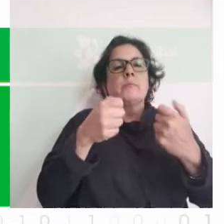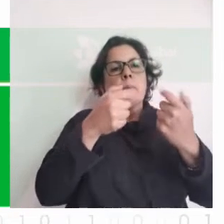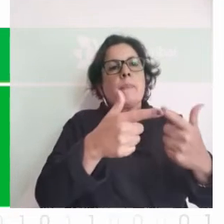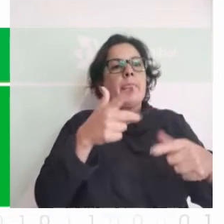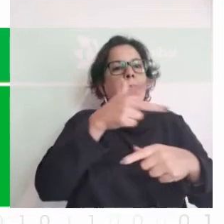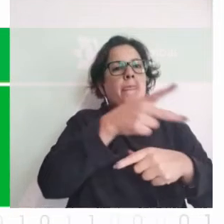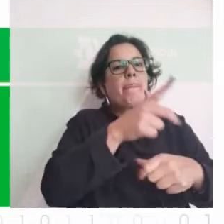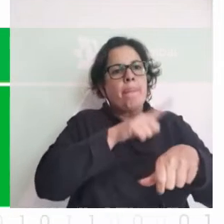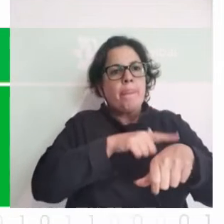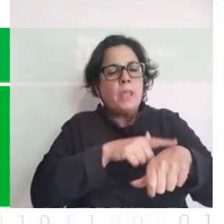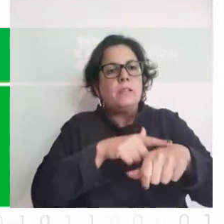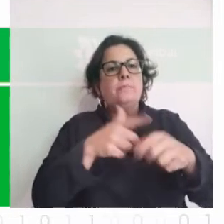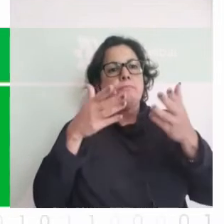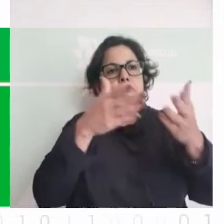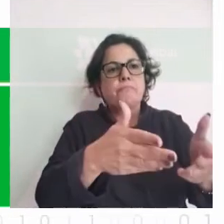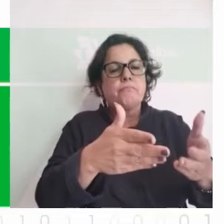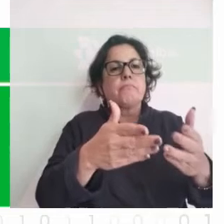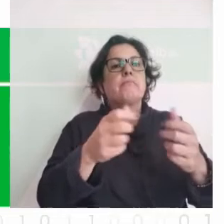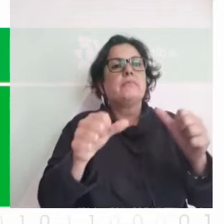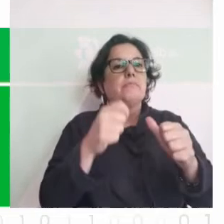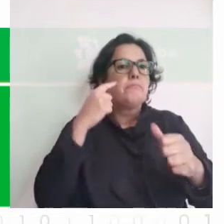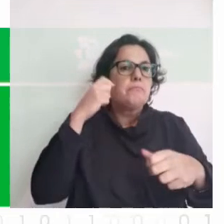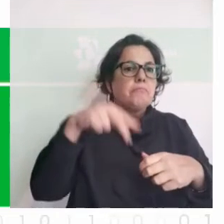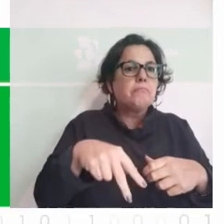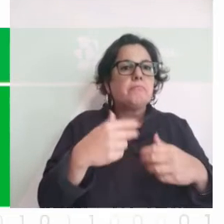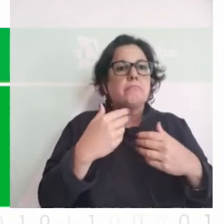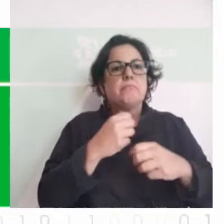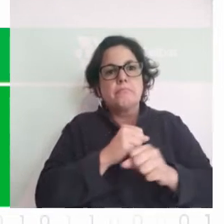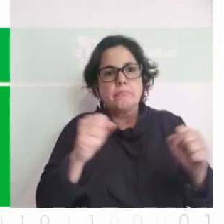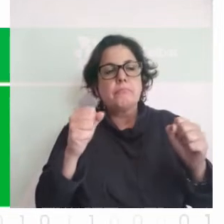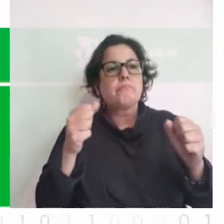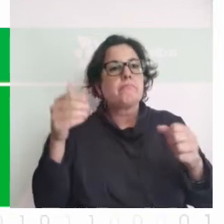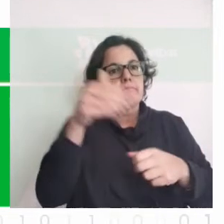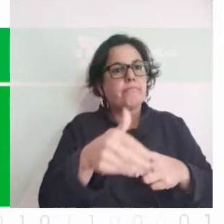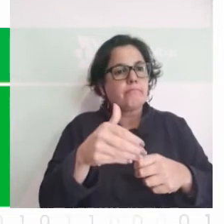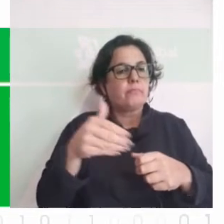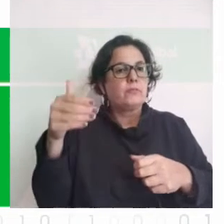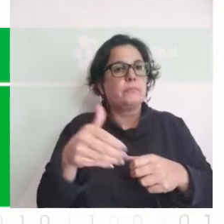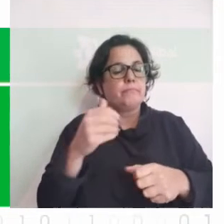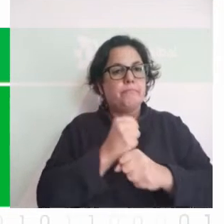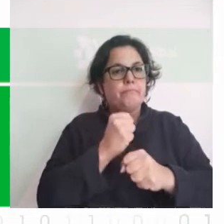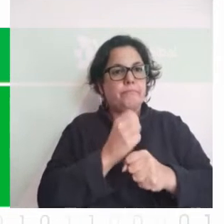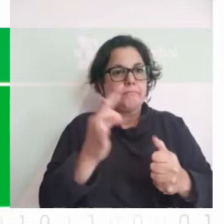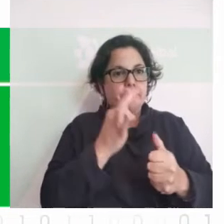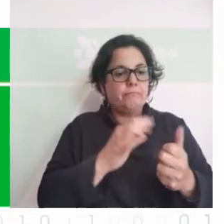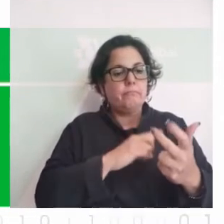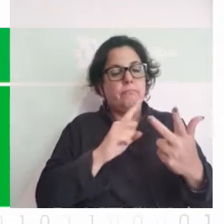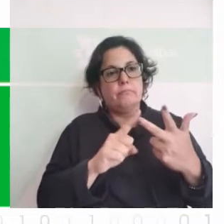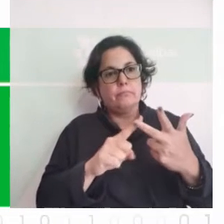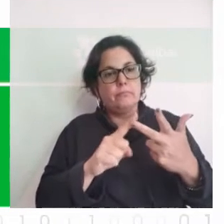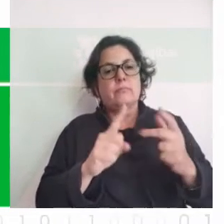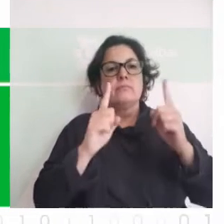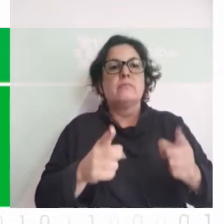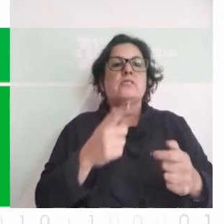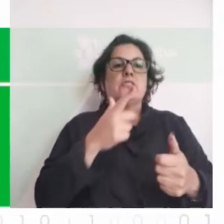hora, ayudábamos a los docentes a que formularan un plan para poder asistir al taller. Y el tercero, además también de ofrecerle fecha